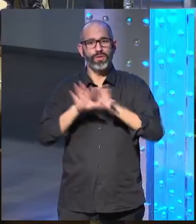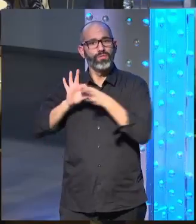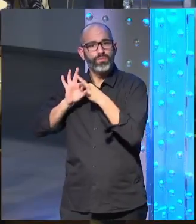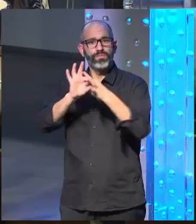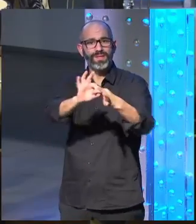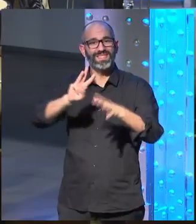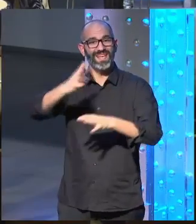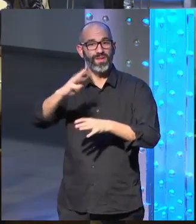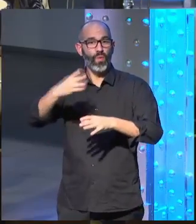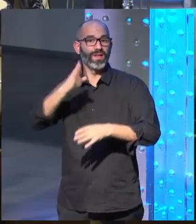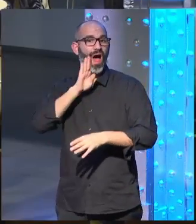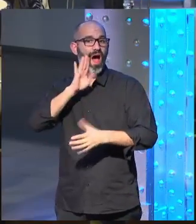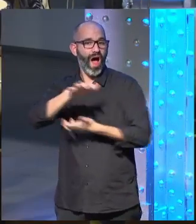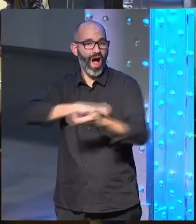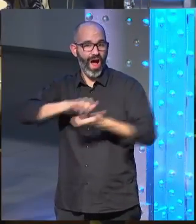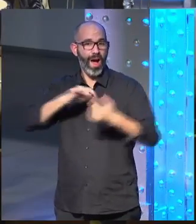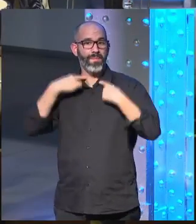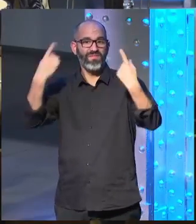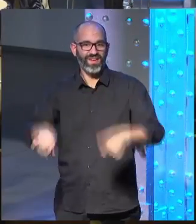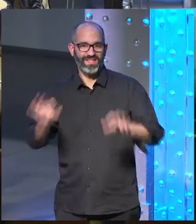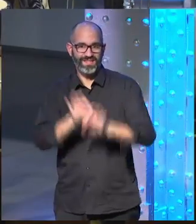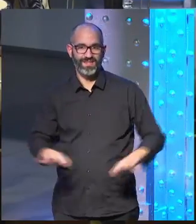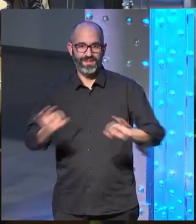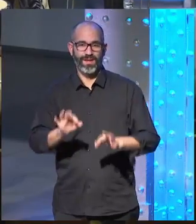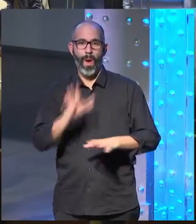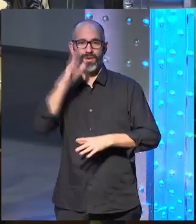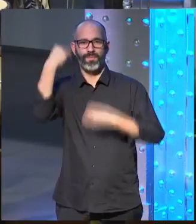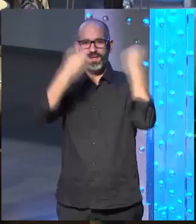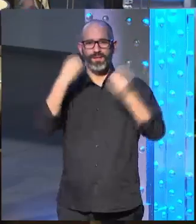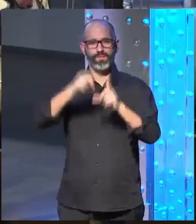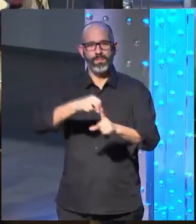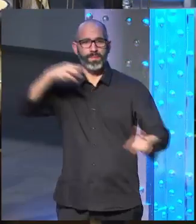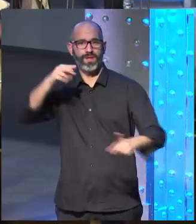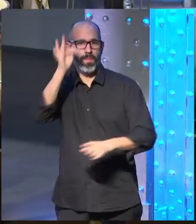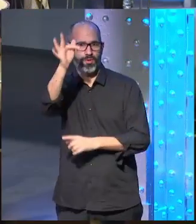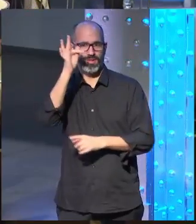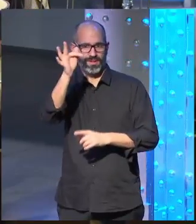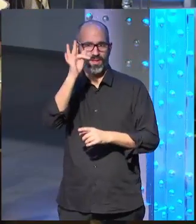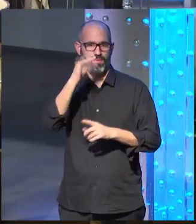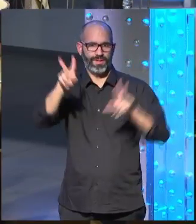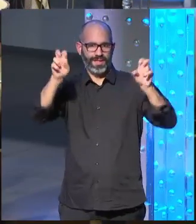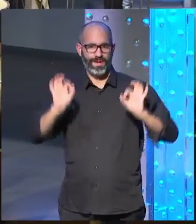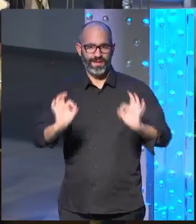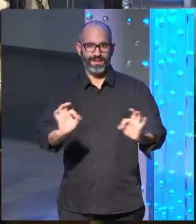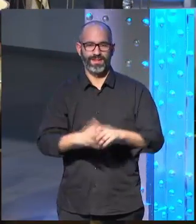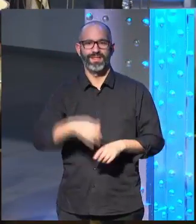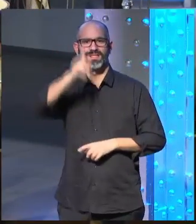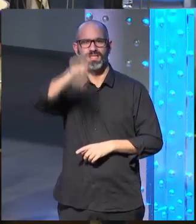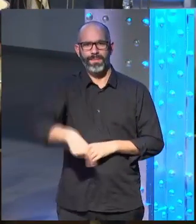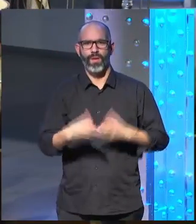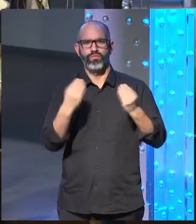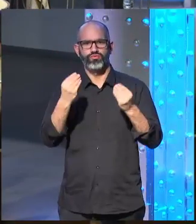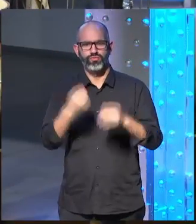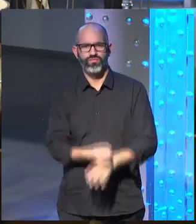la tercera o cuarta revolución industrial. Es mucho decir y, por lo tanto, es una visión bastante optimista sobre este asunto. También hay mucho